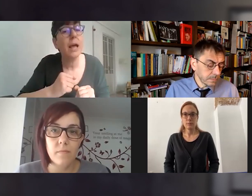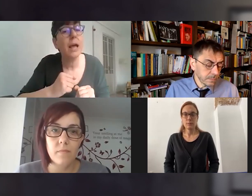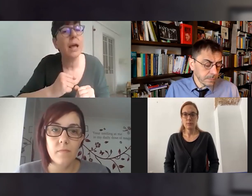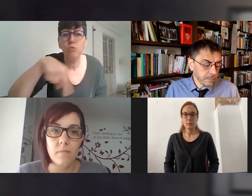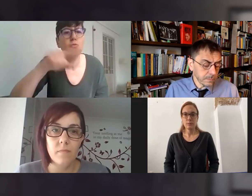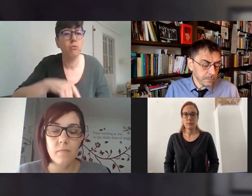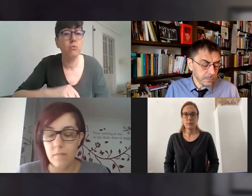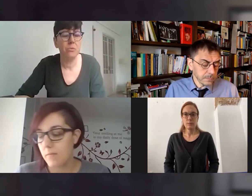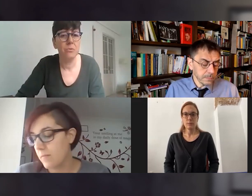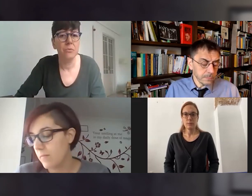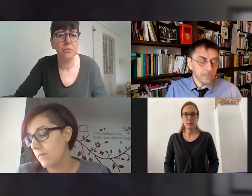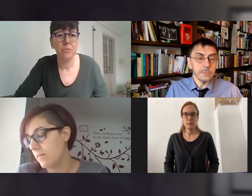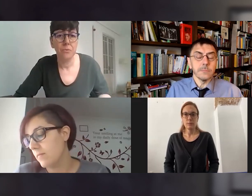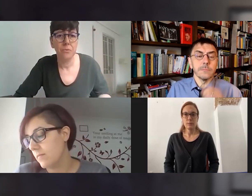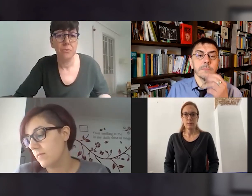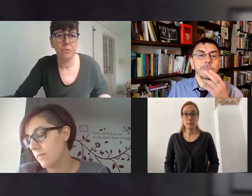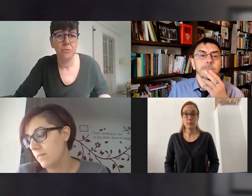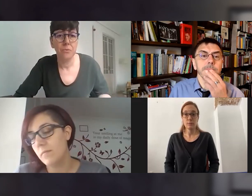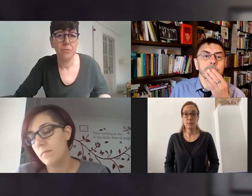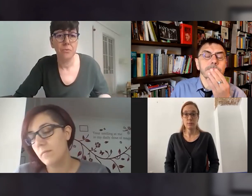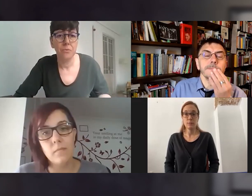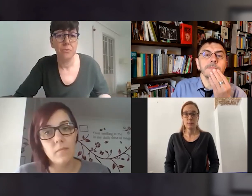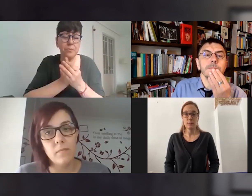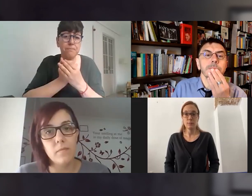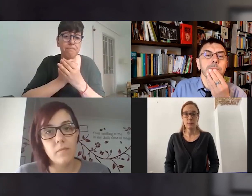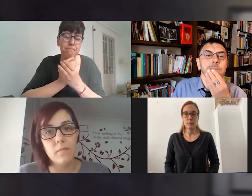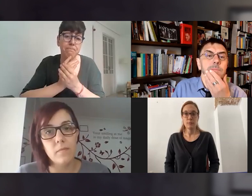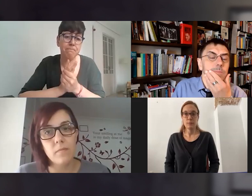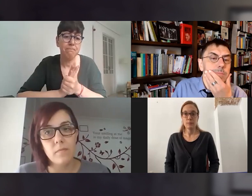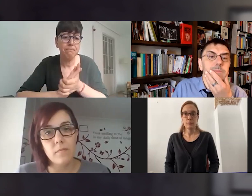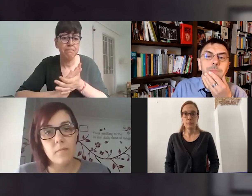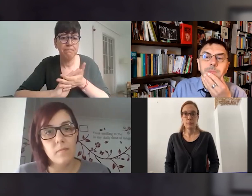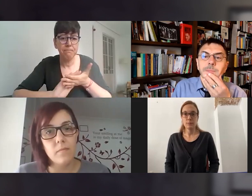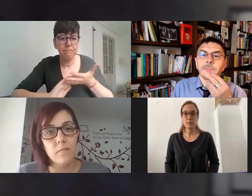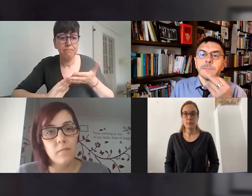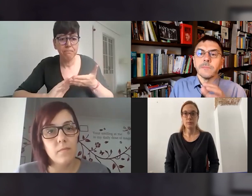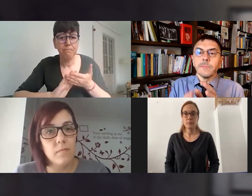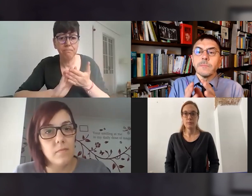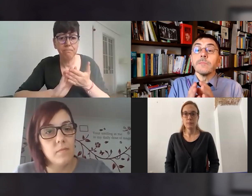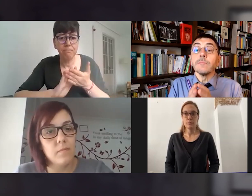barrios, y eso es muy, muy interesante, y lo estamos consiguiendo entre todos y todas.